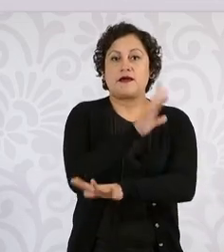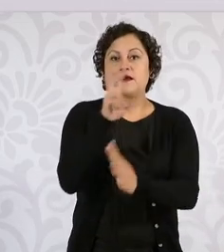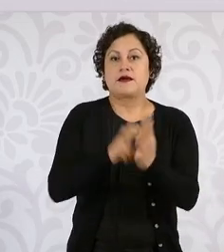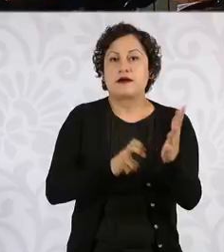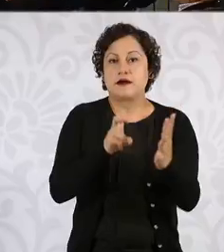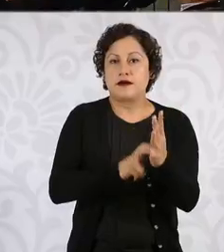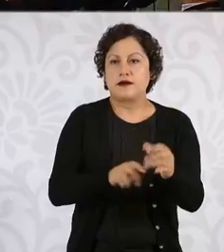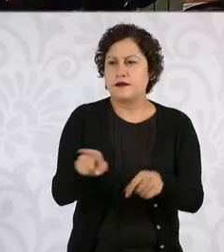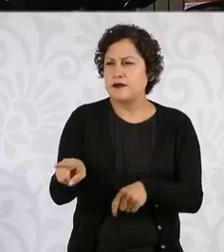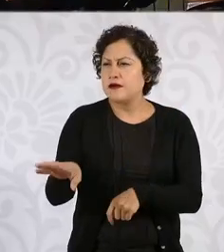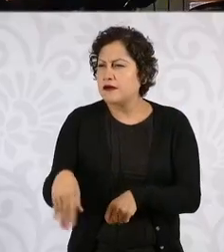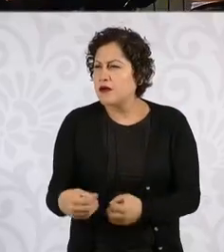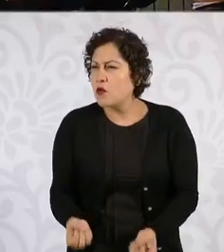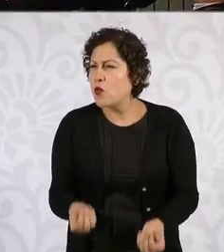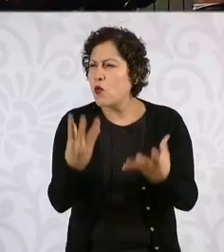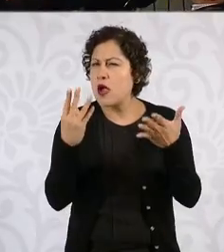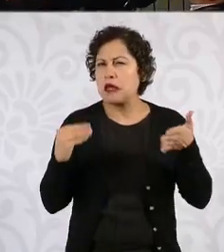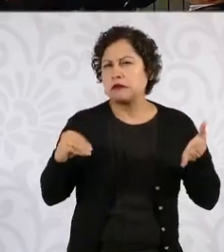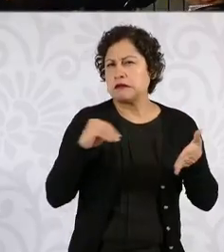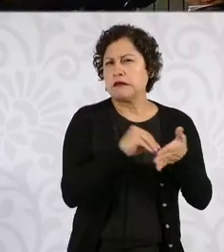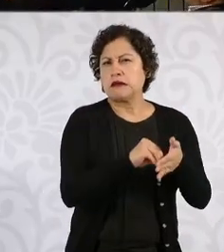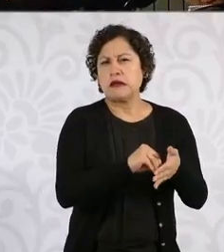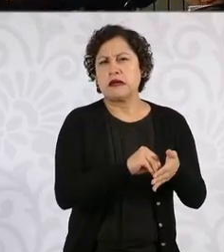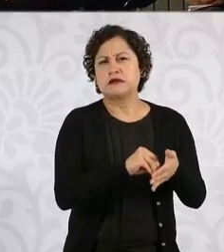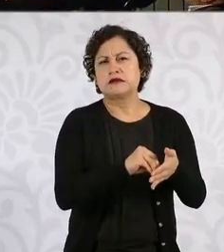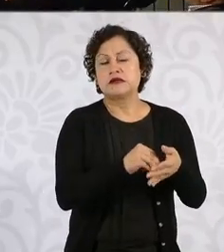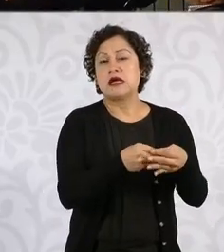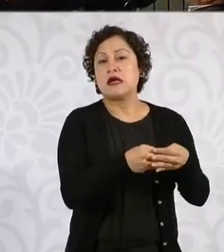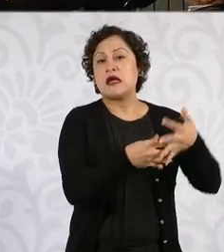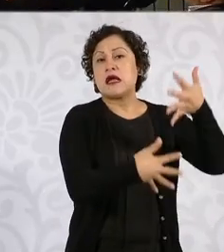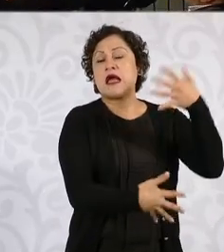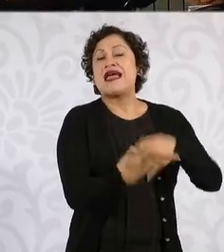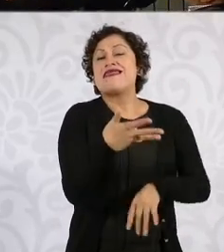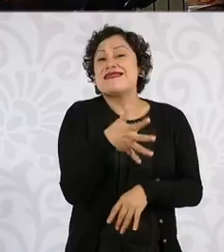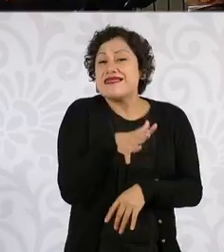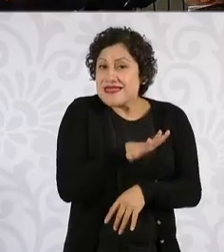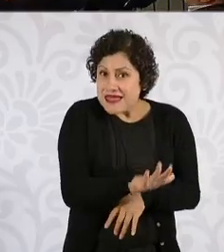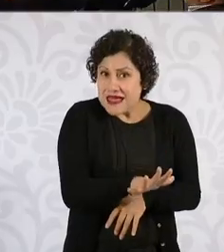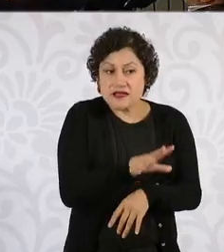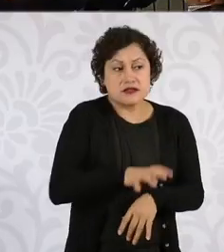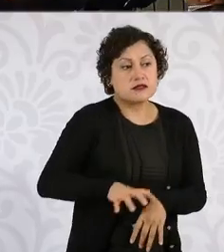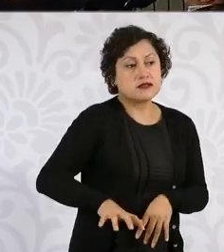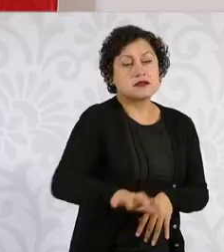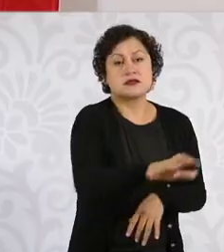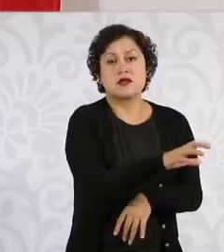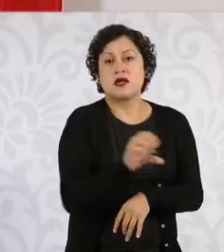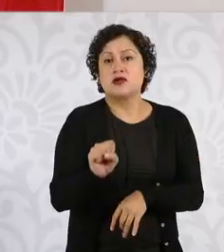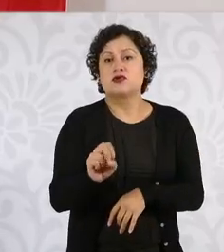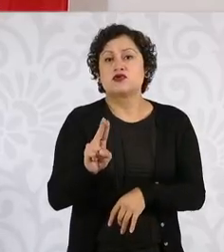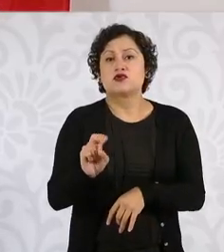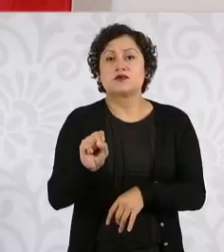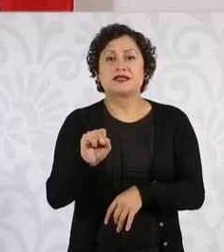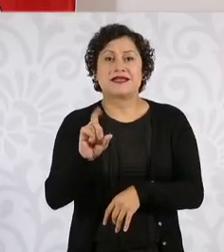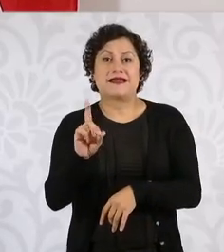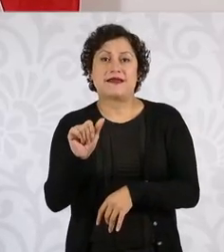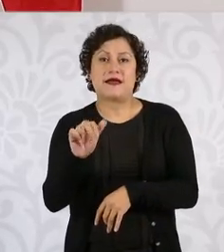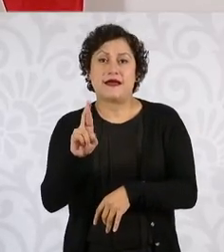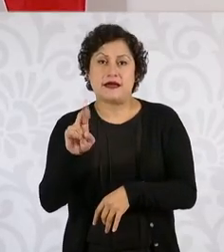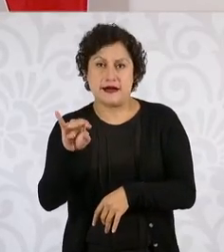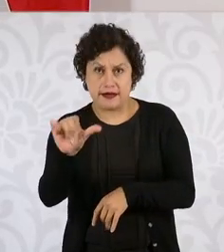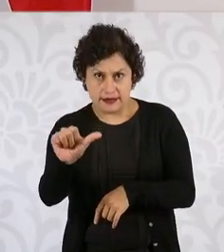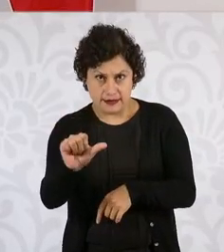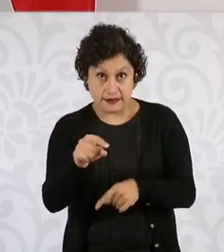¿cuántas subsidiarias, Emilia? 10. 10 subsidiarias, sí, aparte de las subsidiarias. Las filiales y